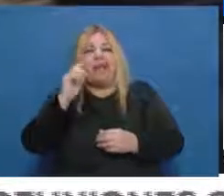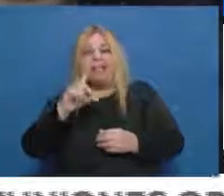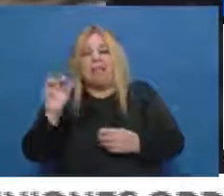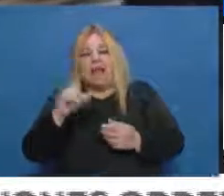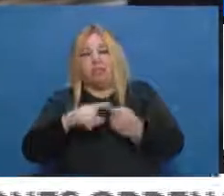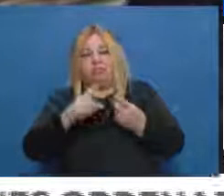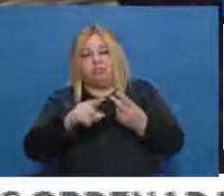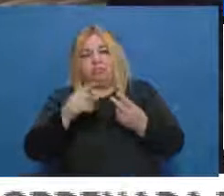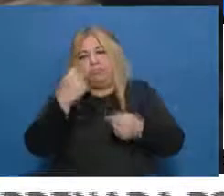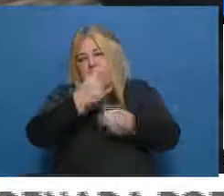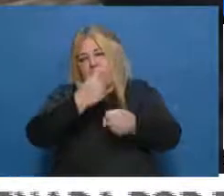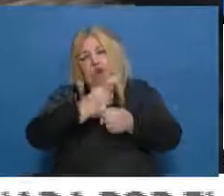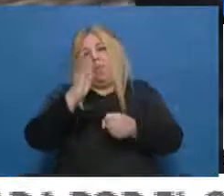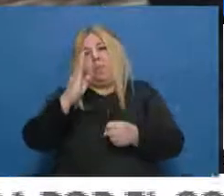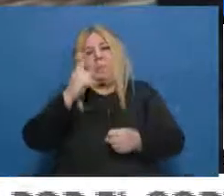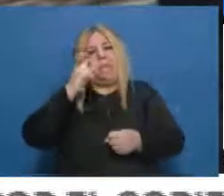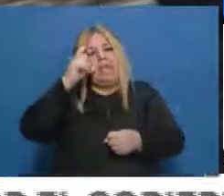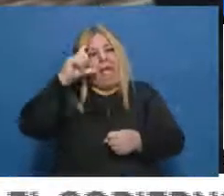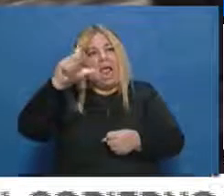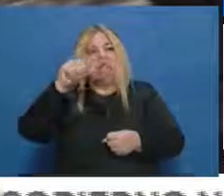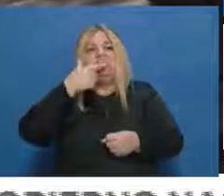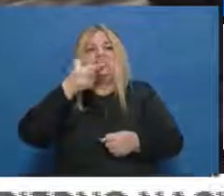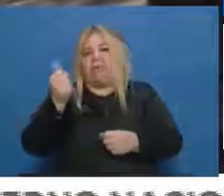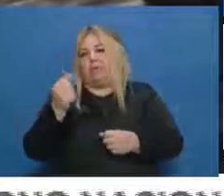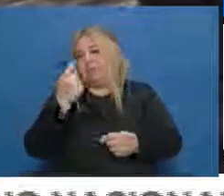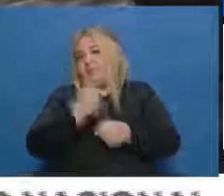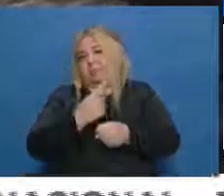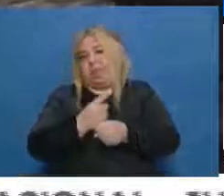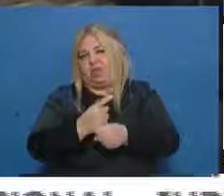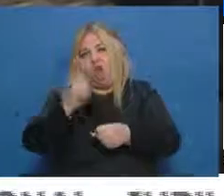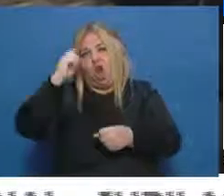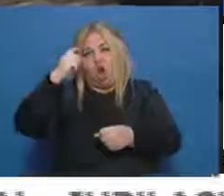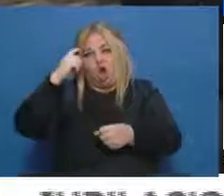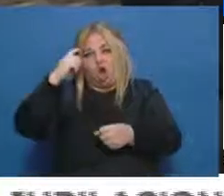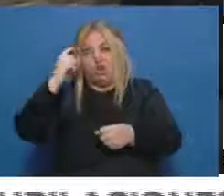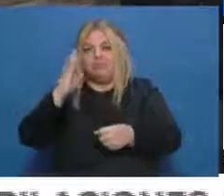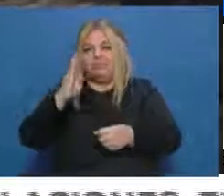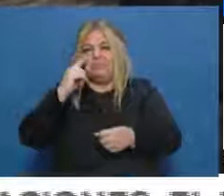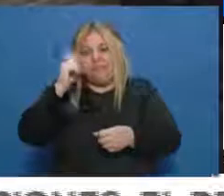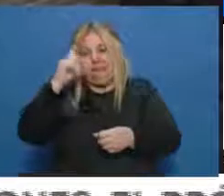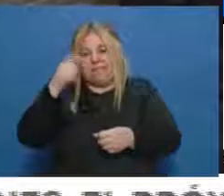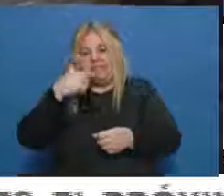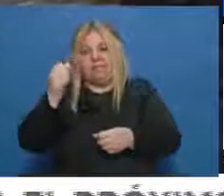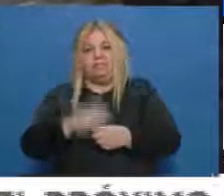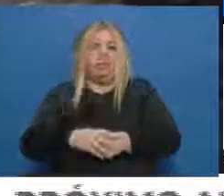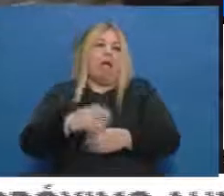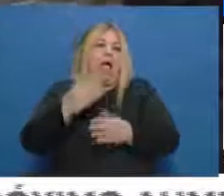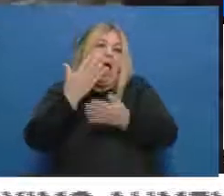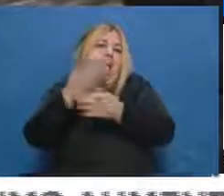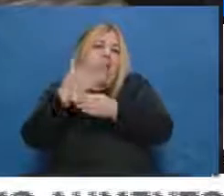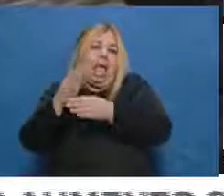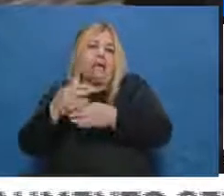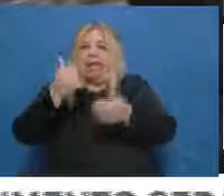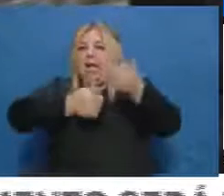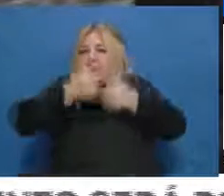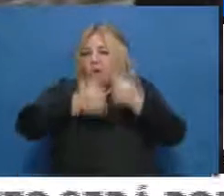primero, Bielsa. Creo que más allá de lo que pueda haber como campeonatos o triunfos, valoro la